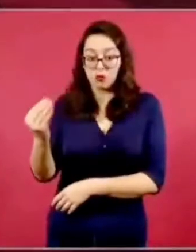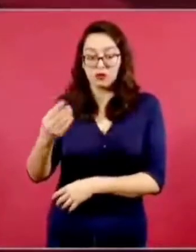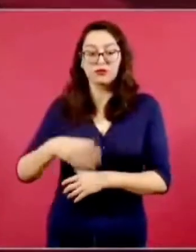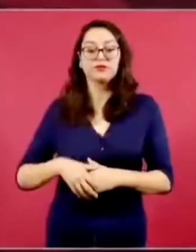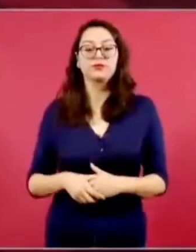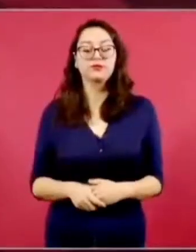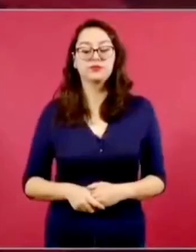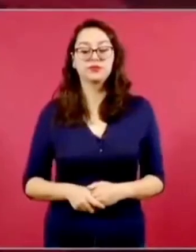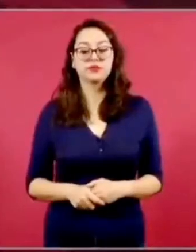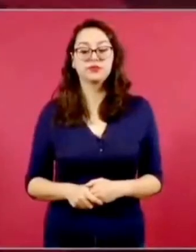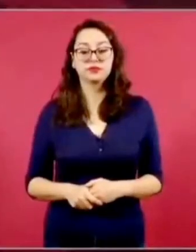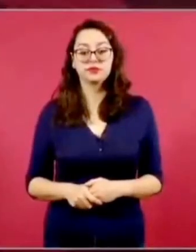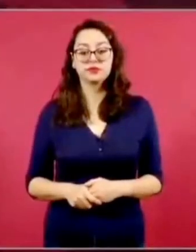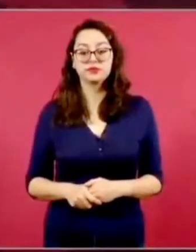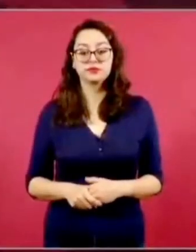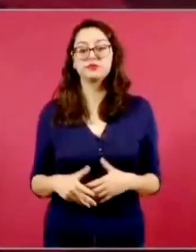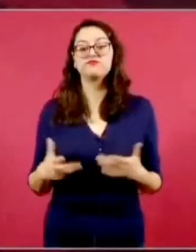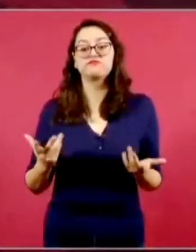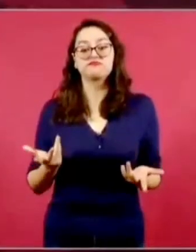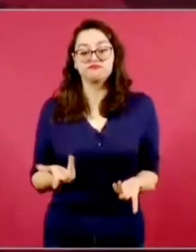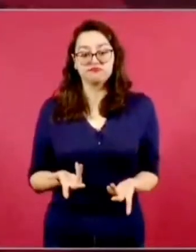Entonces,